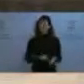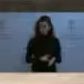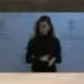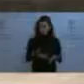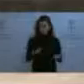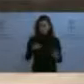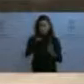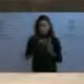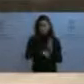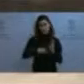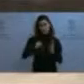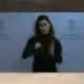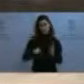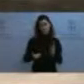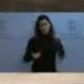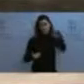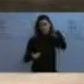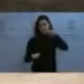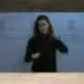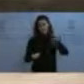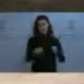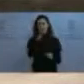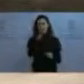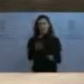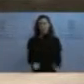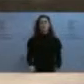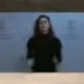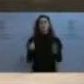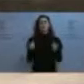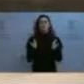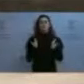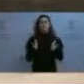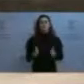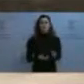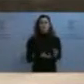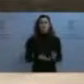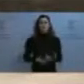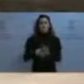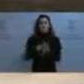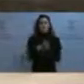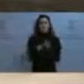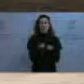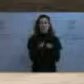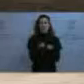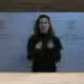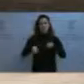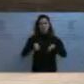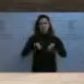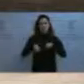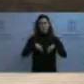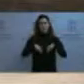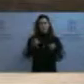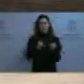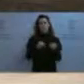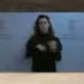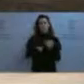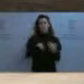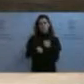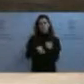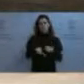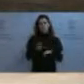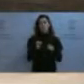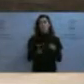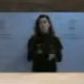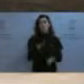misma normativa y también a la misma competencia en lo que tiene que ver con la regulación del tráfico de vehículos que el resto de la red